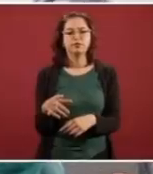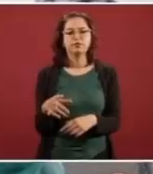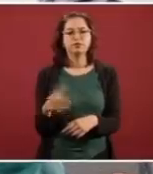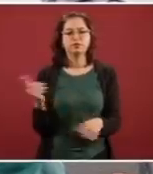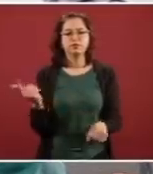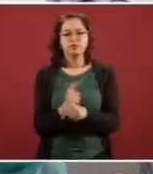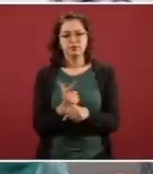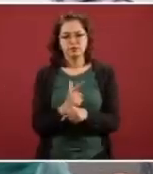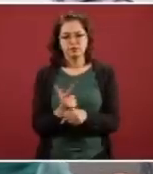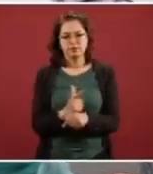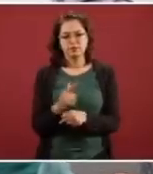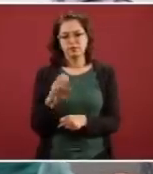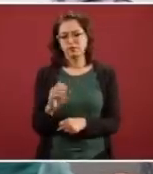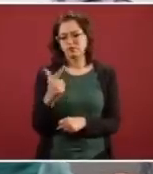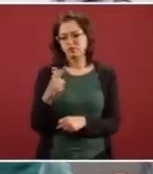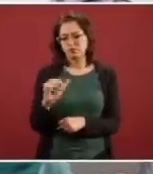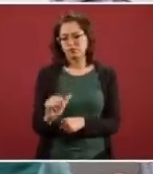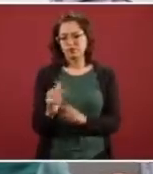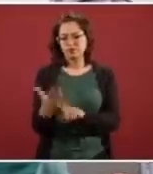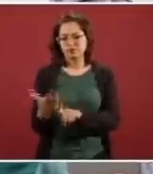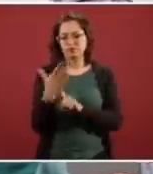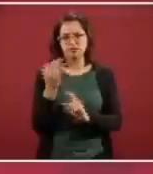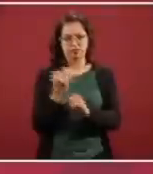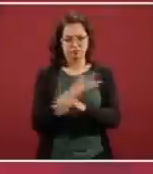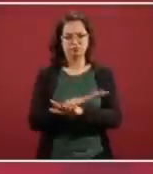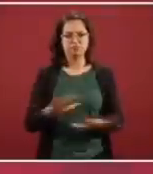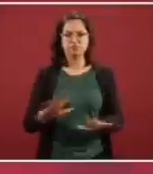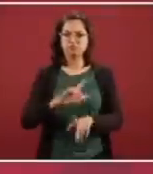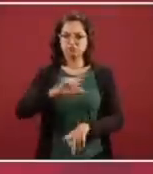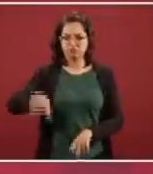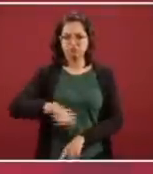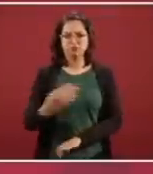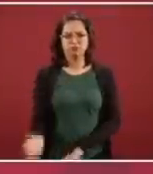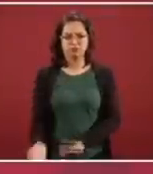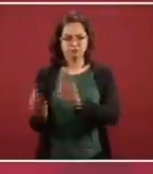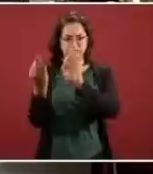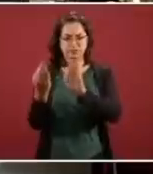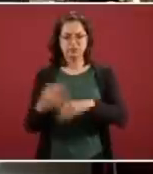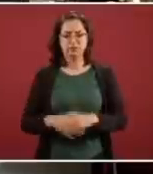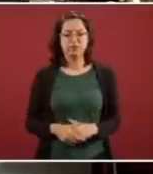la licenciada Olga los busque de inmediato.